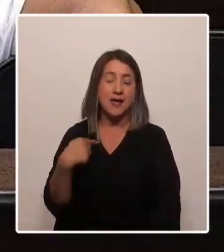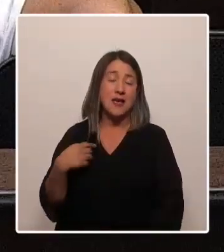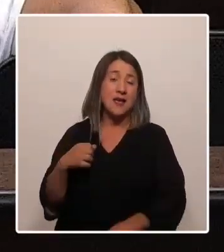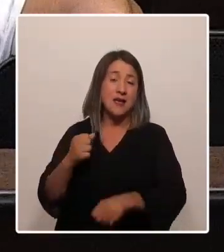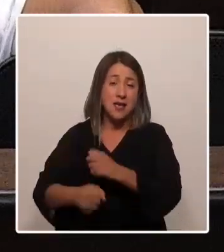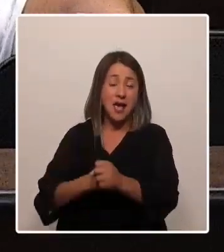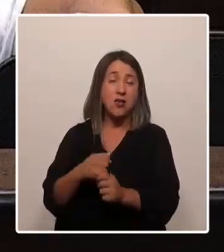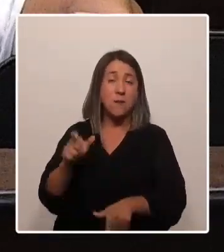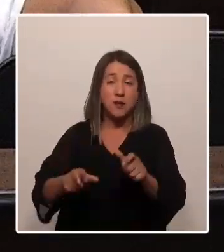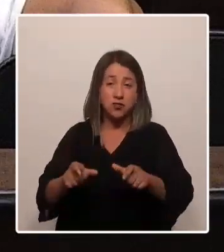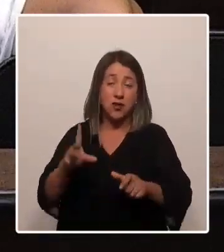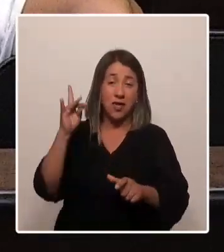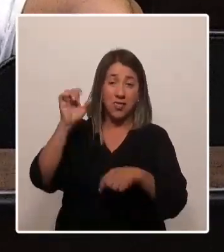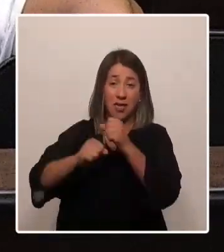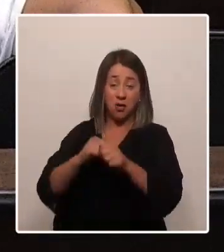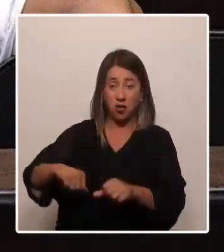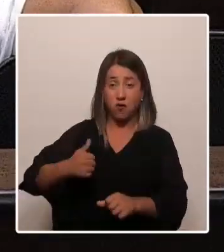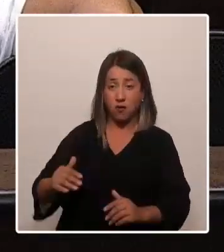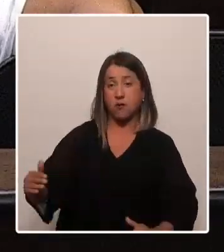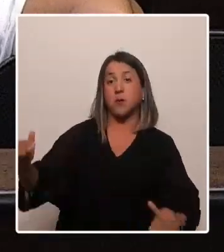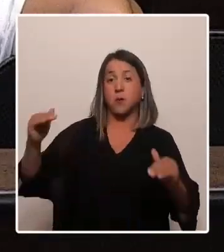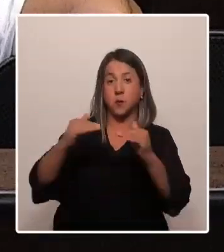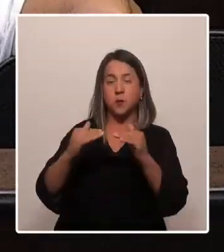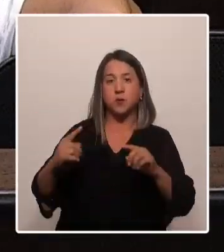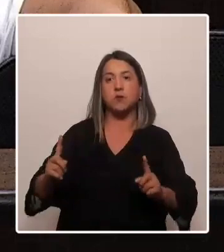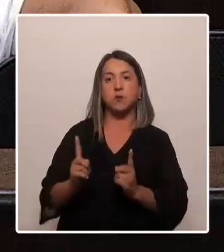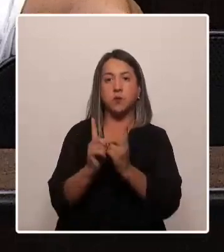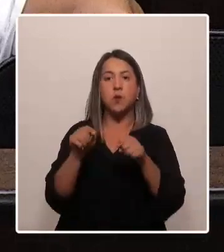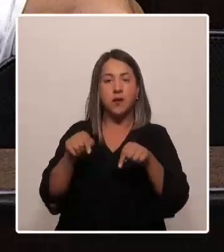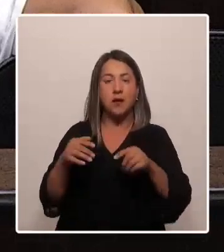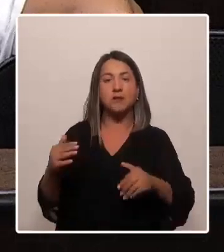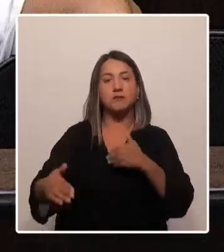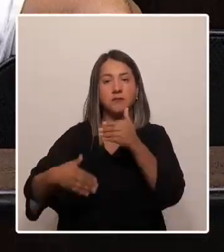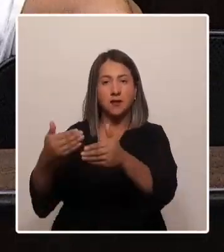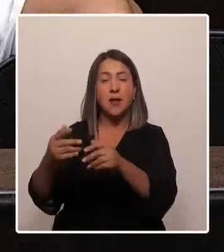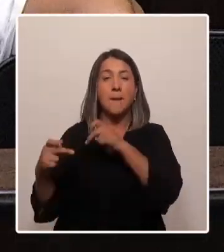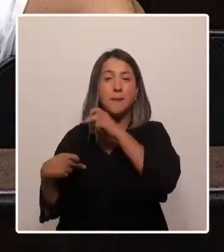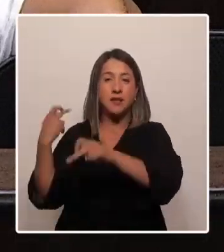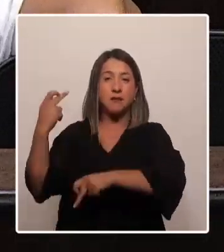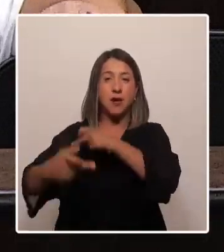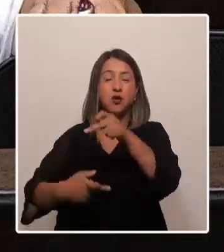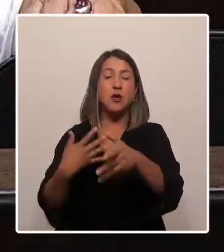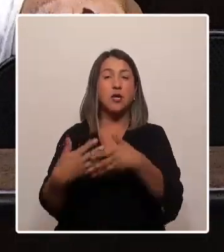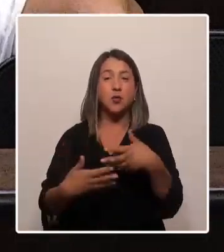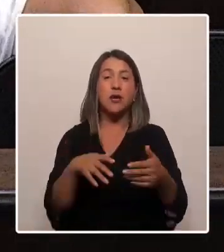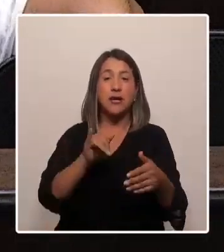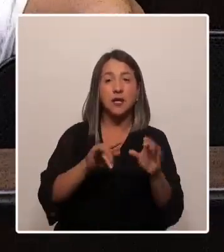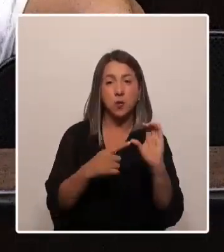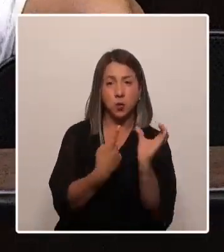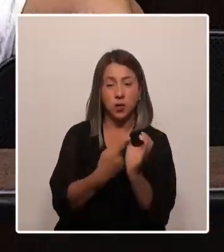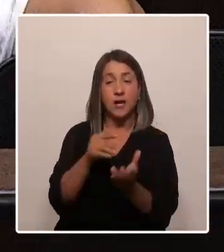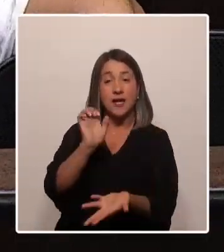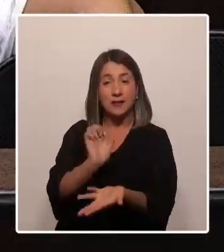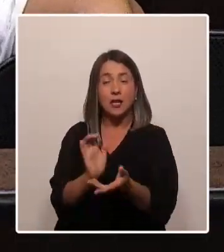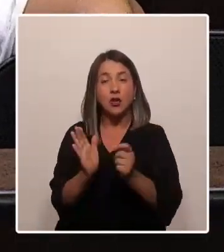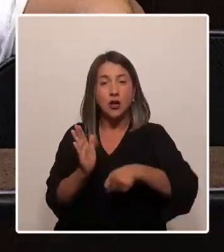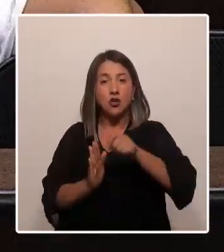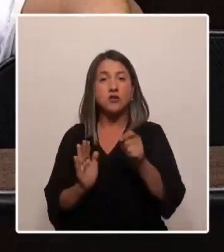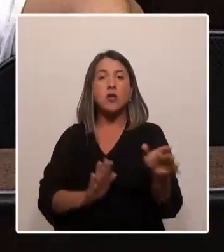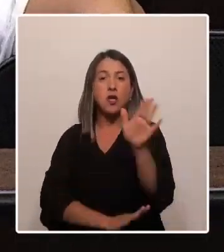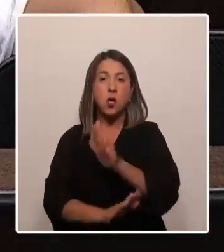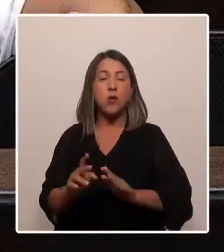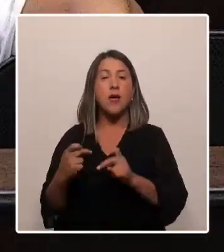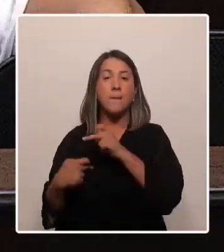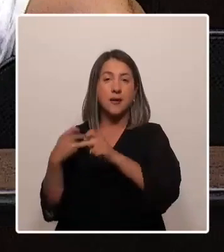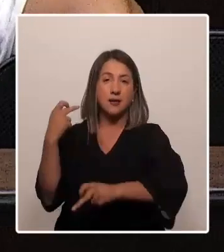encuentran. Destaco también el artículo 17, patrimonios naturales y culturales. El Estado reconoce y protege los patrimonios